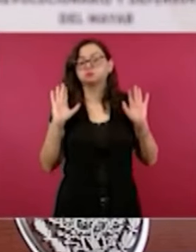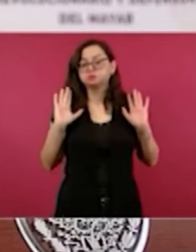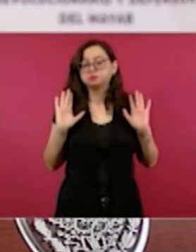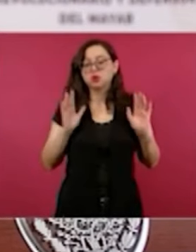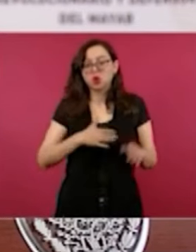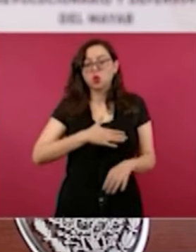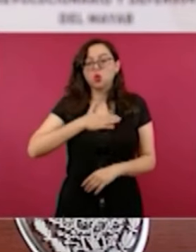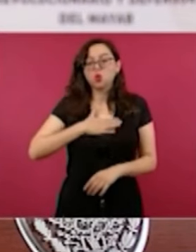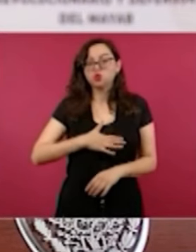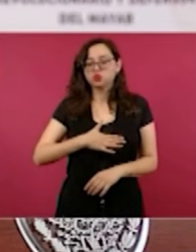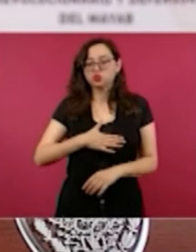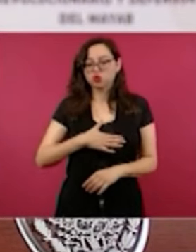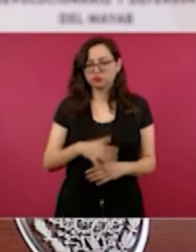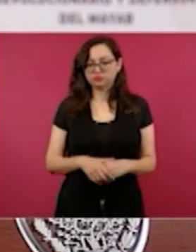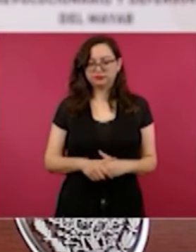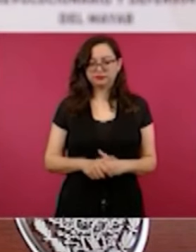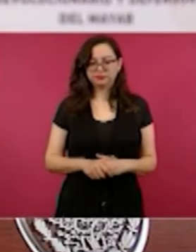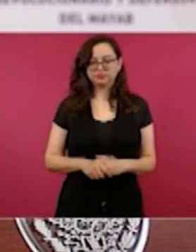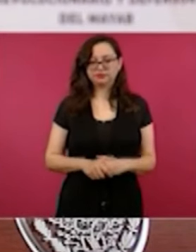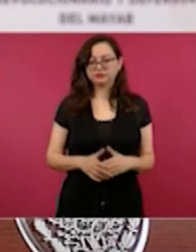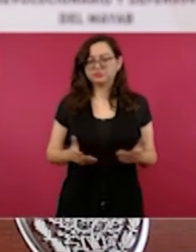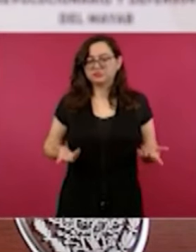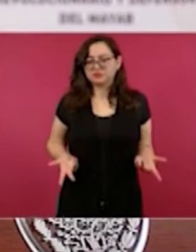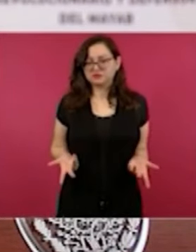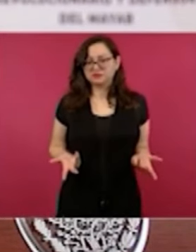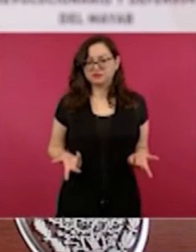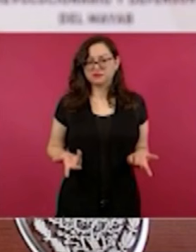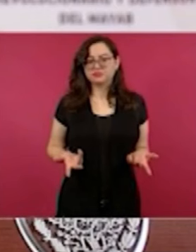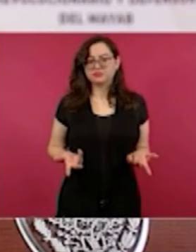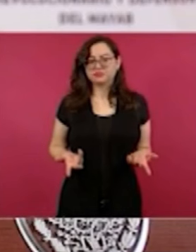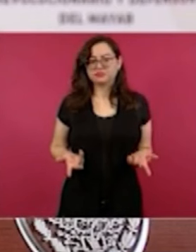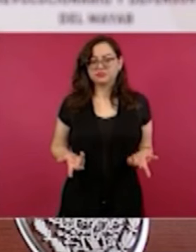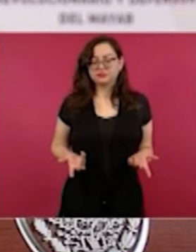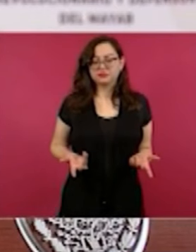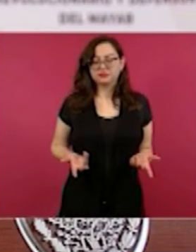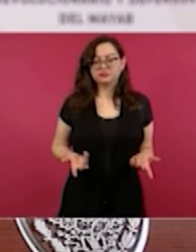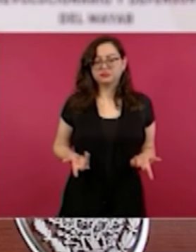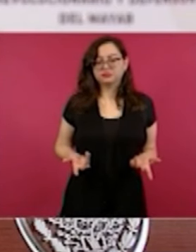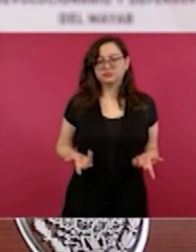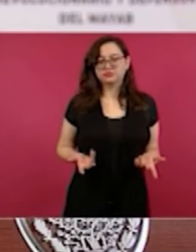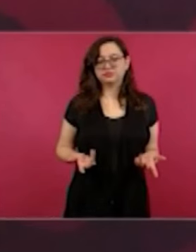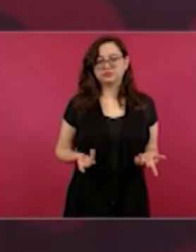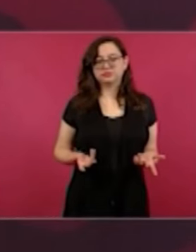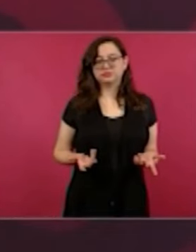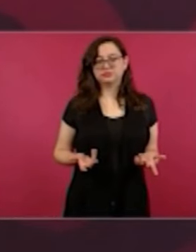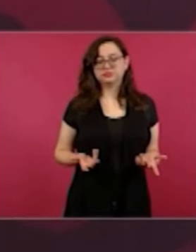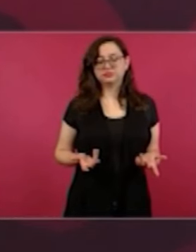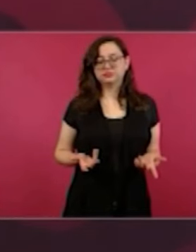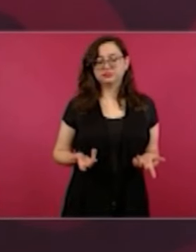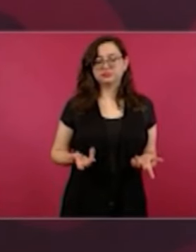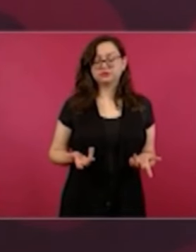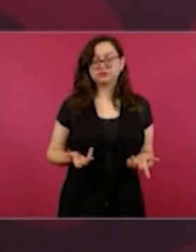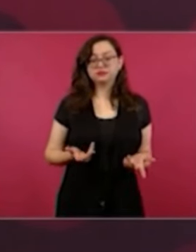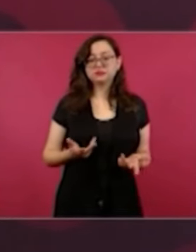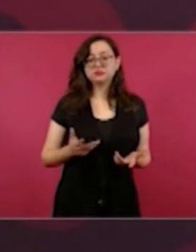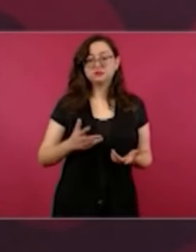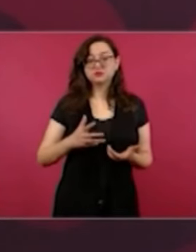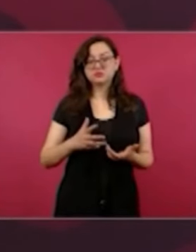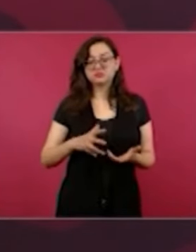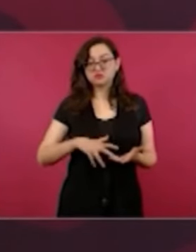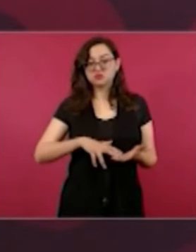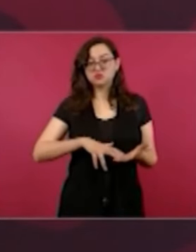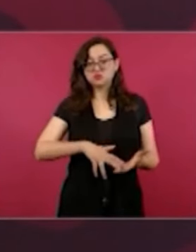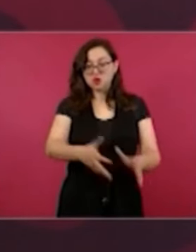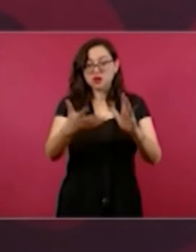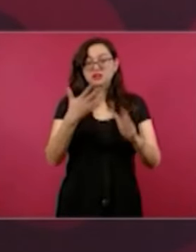las casillas, Pepe, ya verás, y lugares que quizás nos sorprenda, se va a ejercer el derecho a voto. Yo estoy más preocupado, por ejemplo,